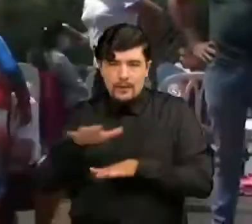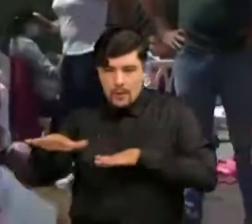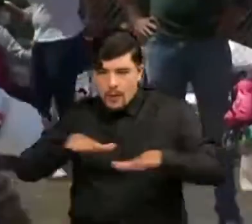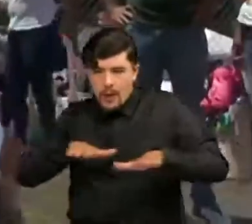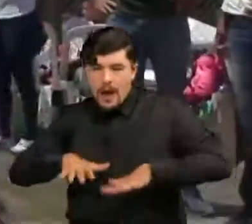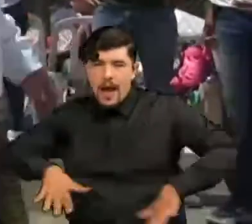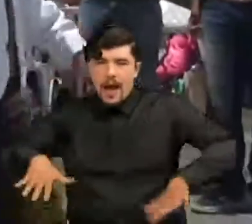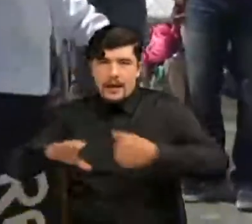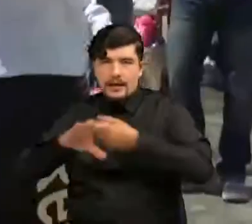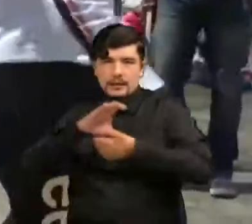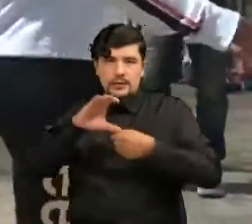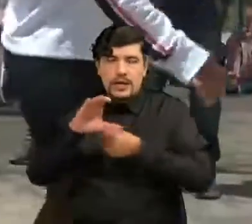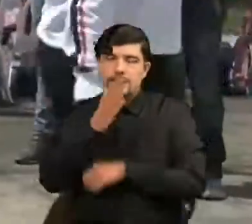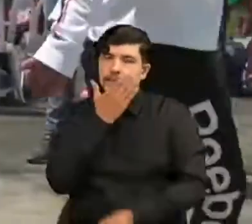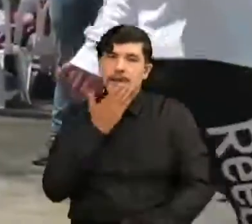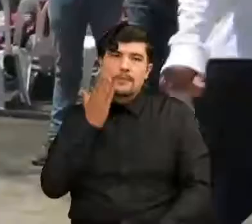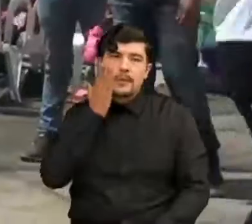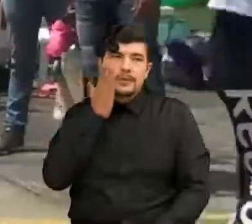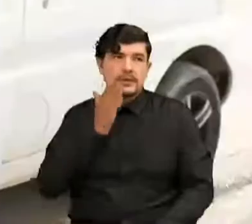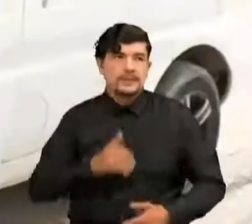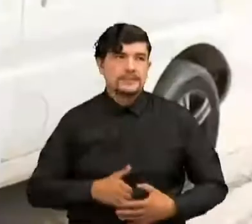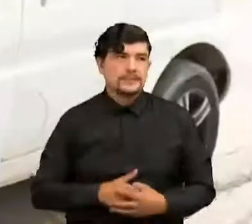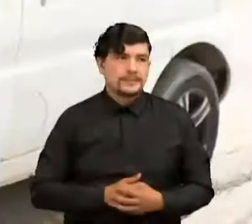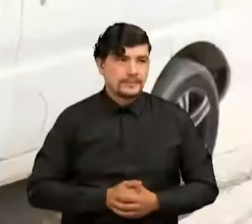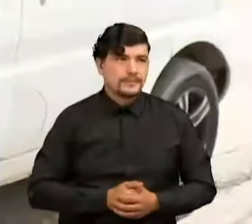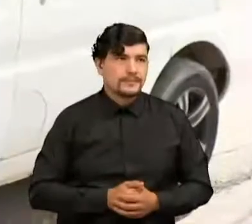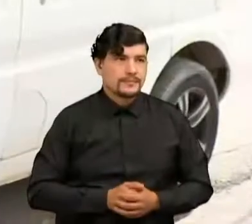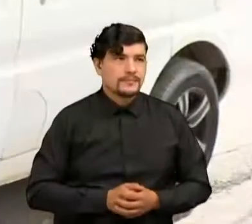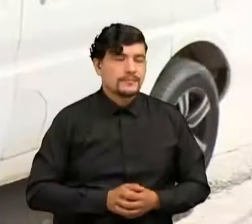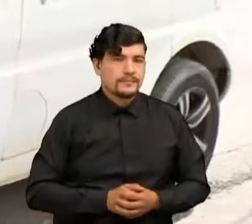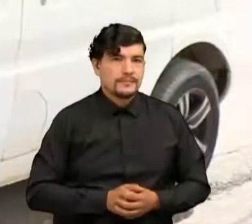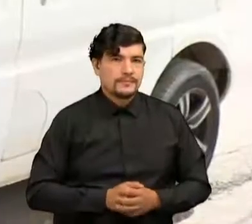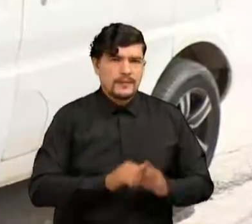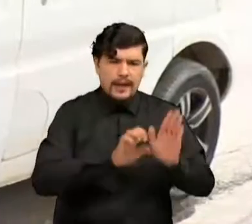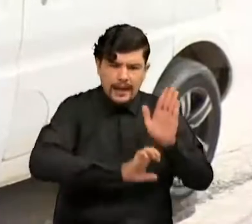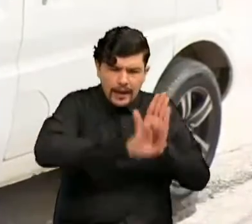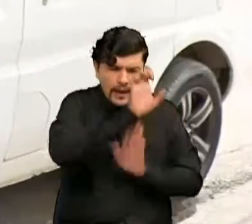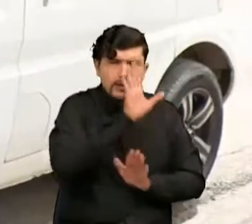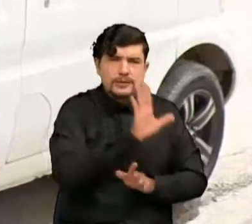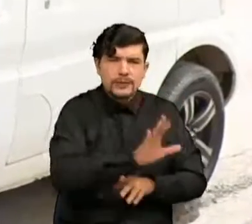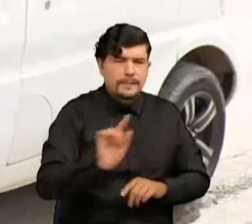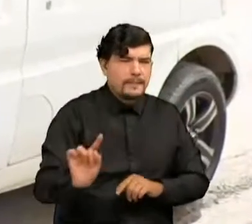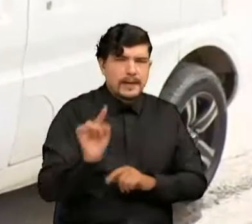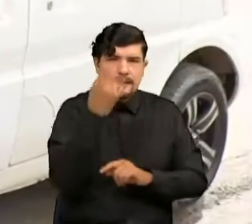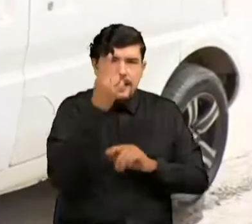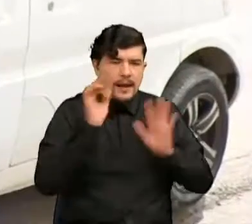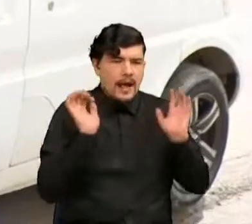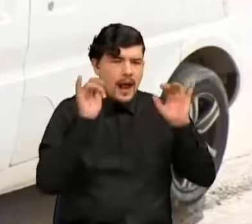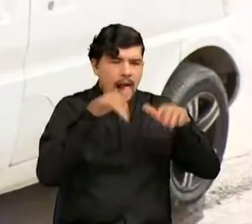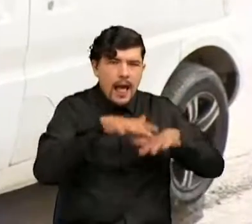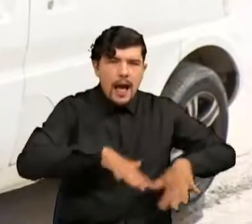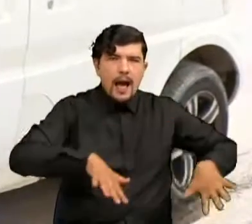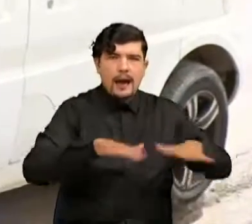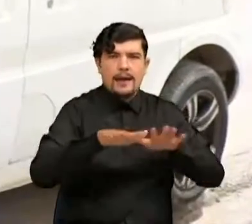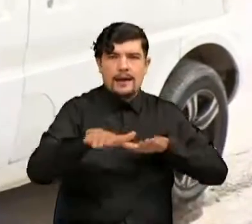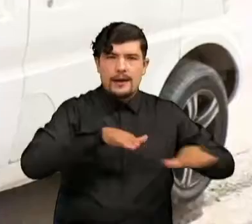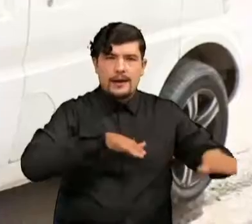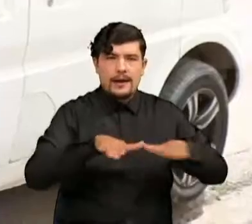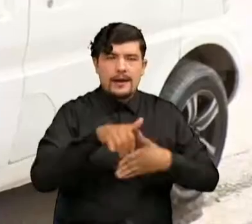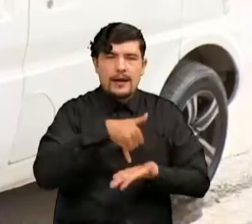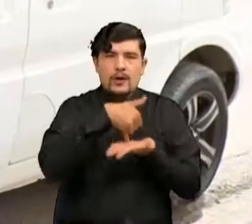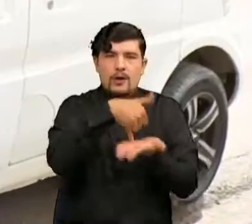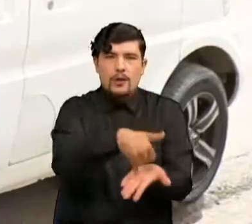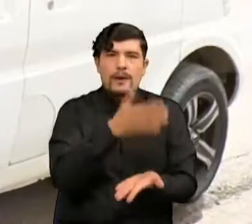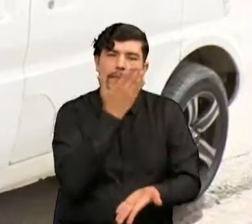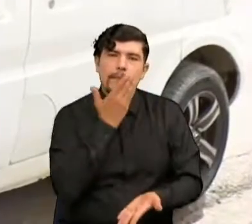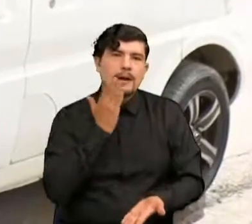en la pista del Inscomercio de Barbosa, Santander. Con total éxito finalizamos el primer zonal interdepartamental de patinaje Copa